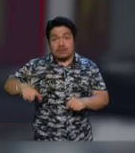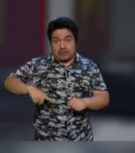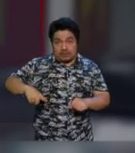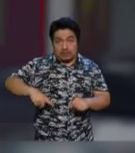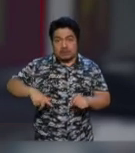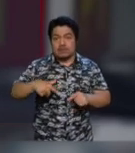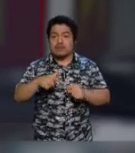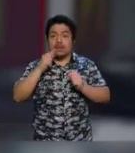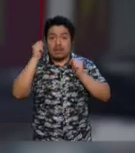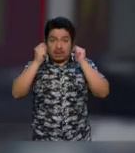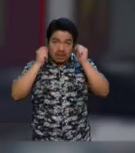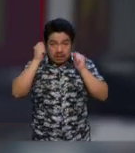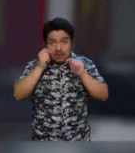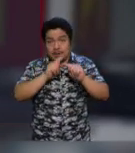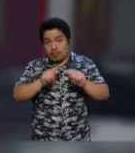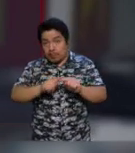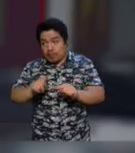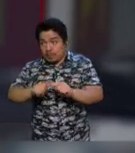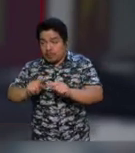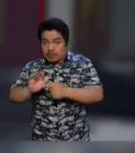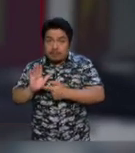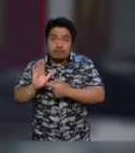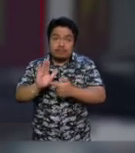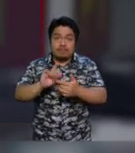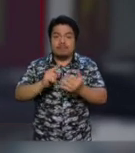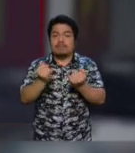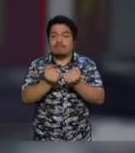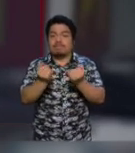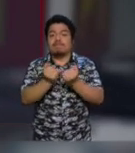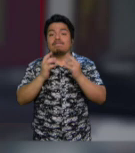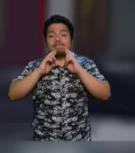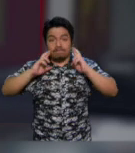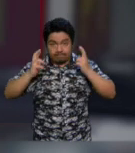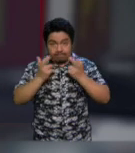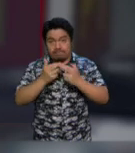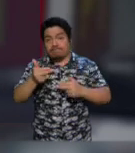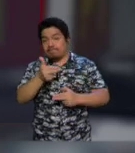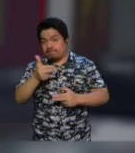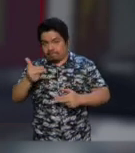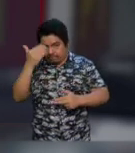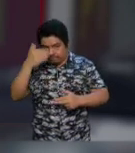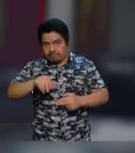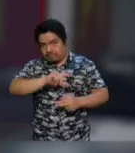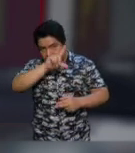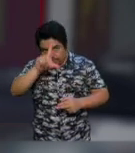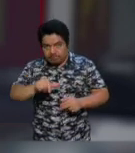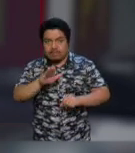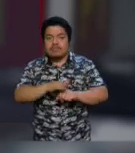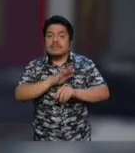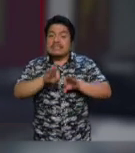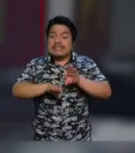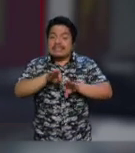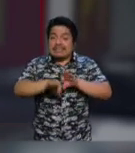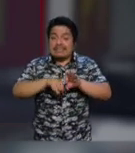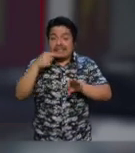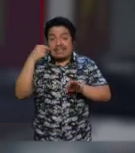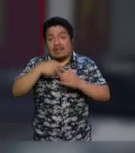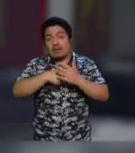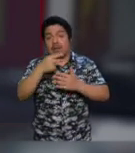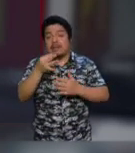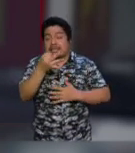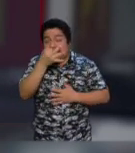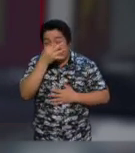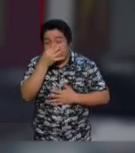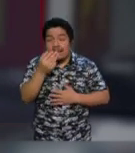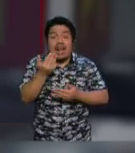de promoción turística en diversos segmentos y ofreció reunirse con el sector hotelero tras la elección para fortalecer la estrategia de cara al Mundial de